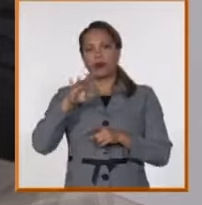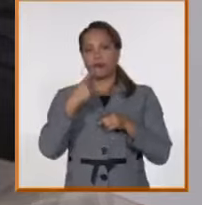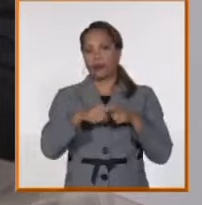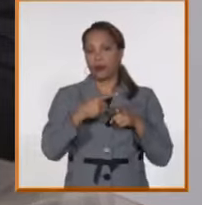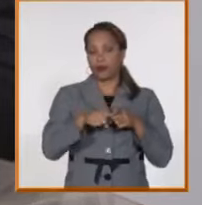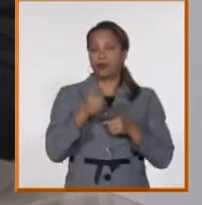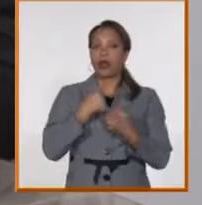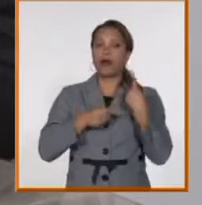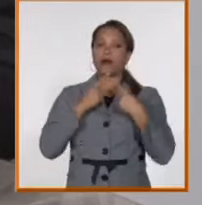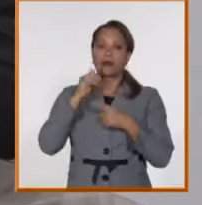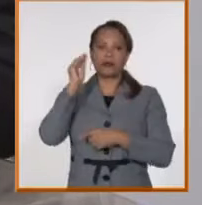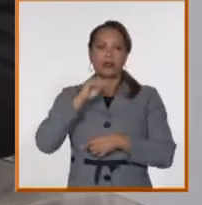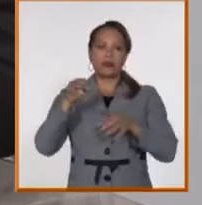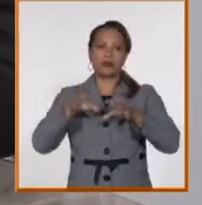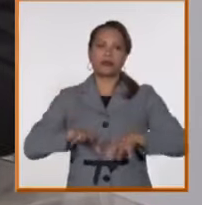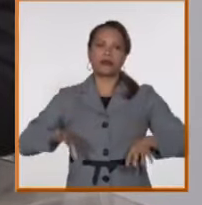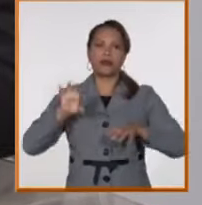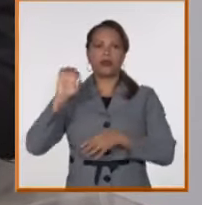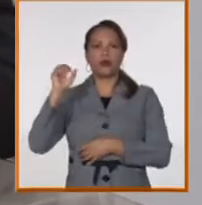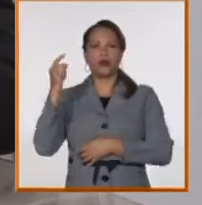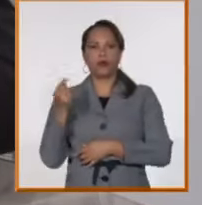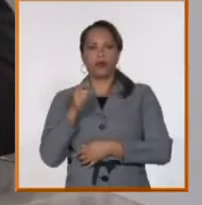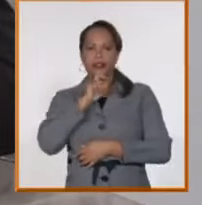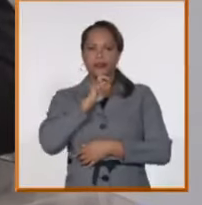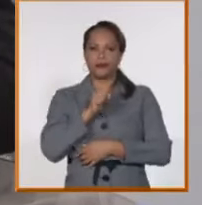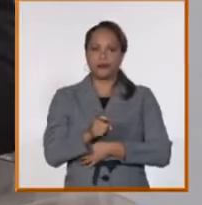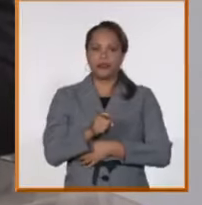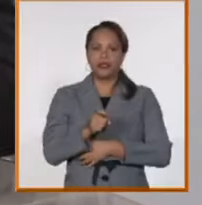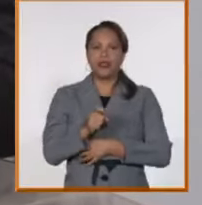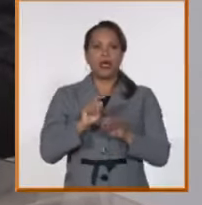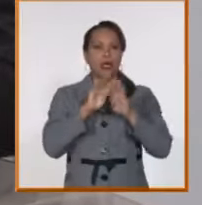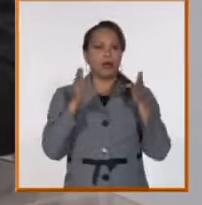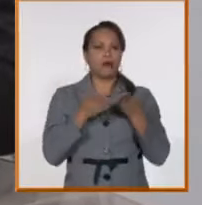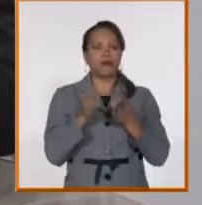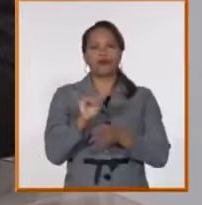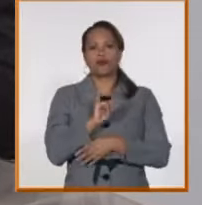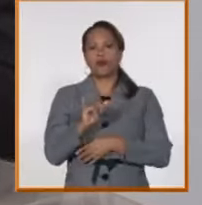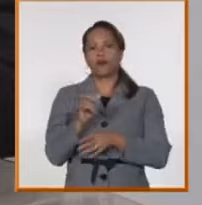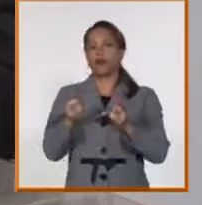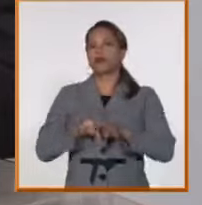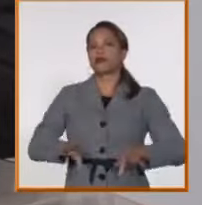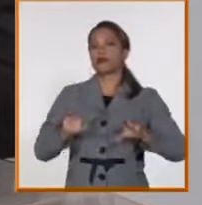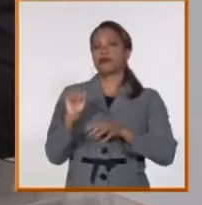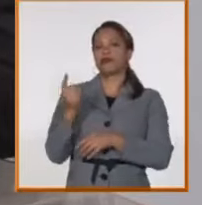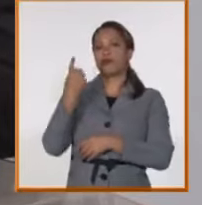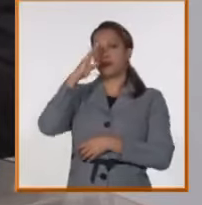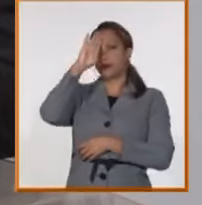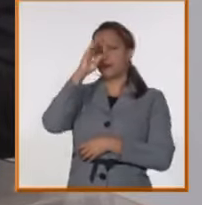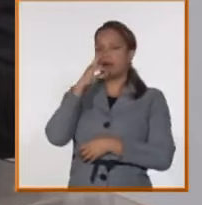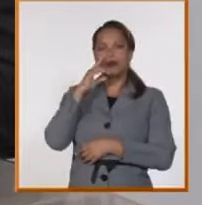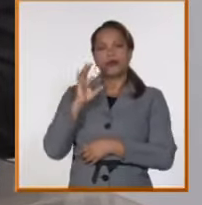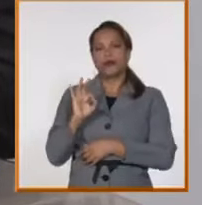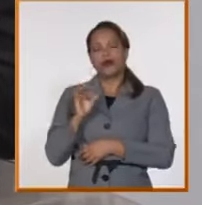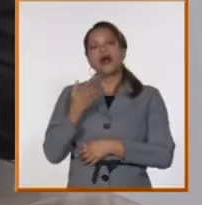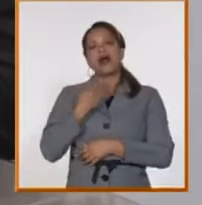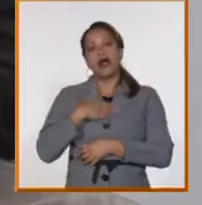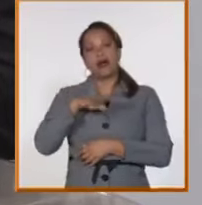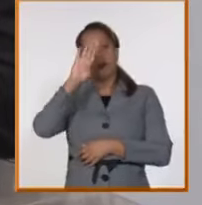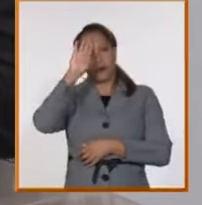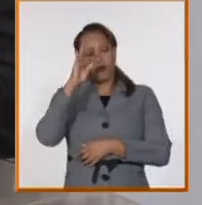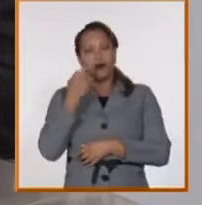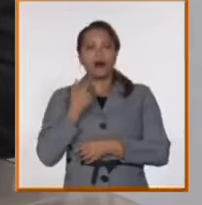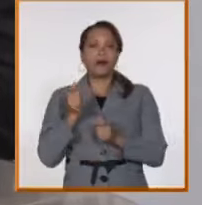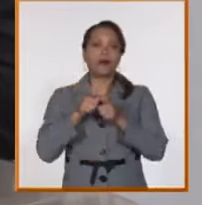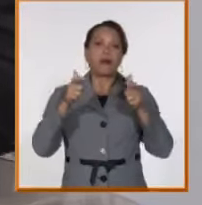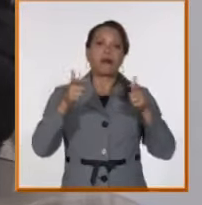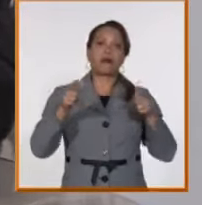de la situación financiera que tenemos en en nuestro país y en el mundo entero porque la crisis no es sola nuestra lo único que nuestro país se acrecienta más